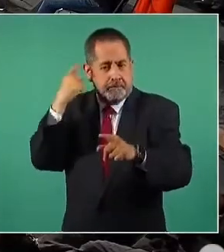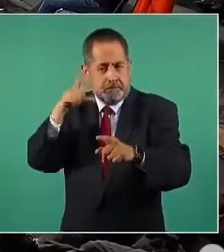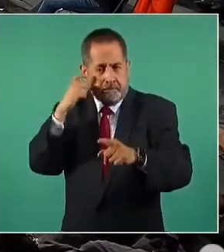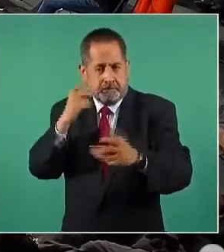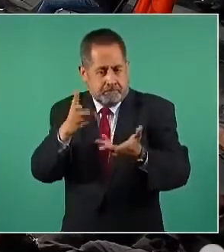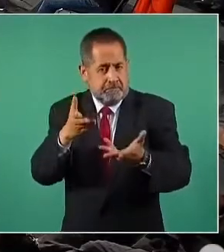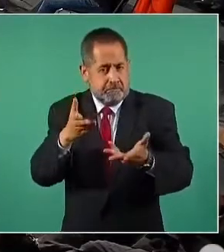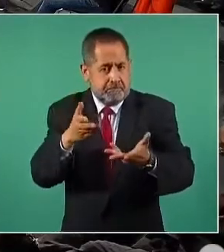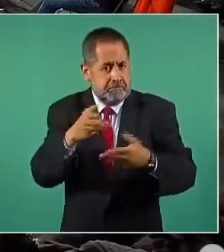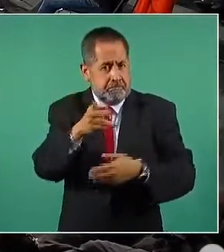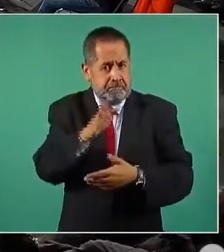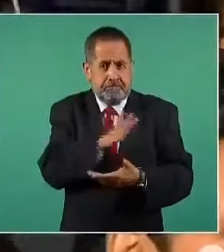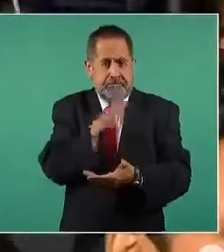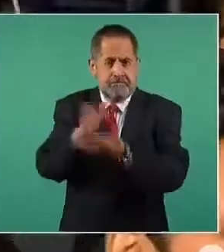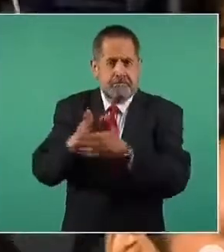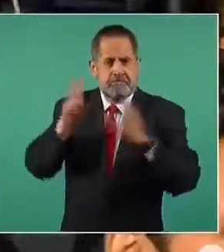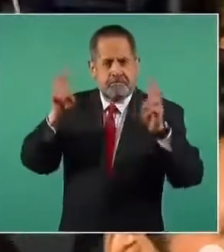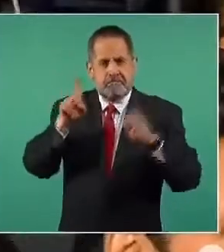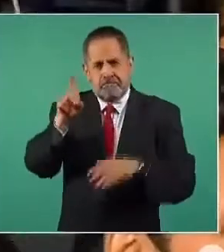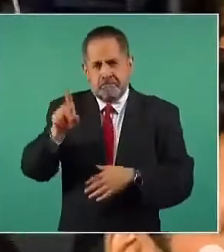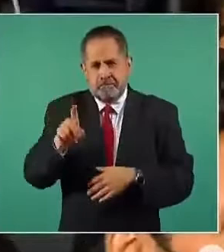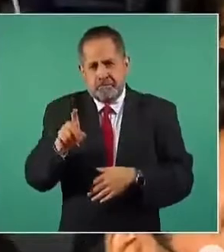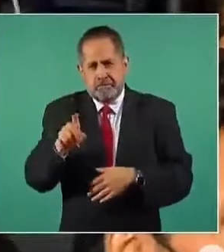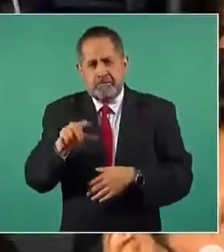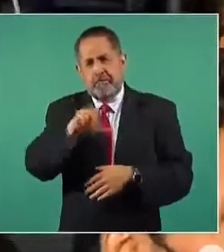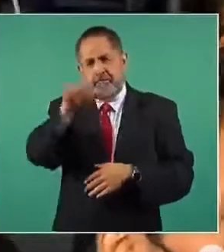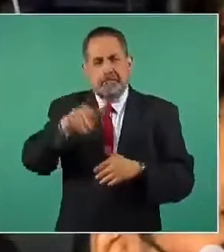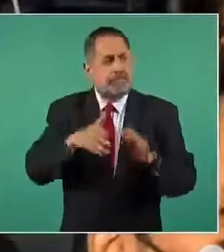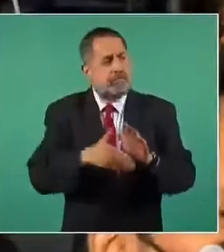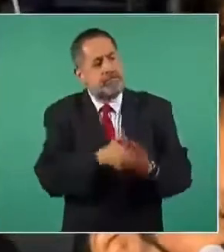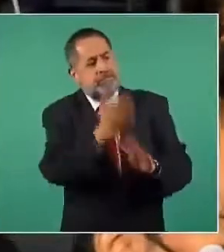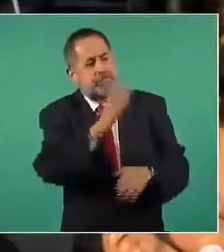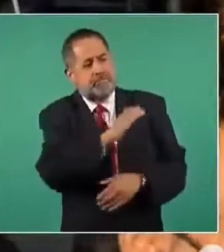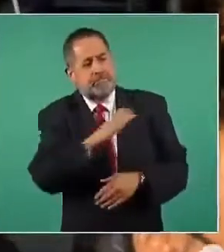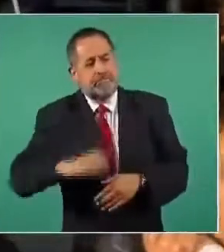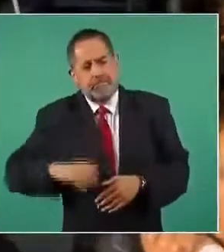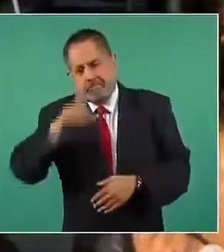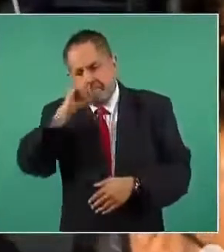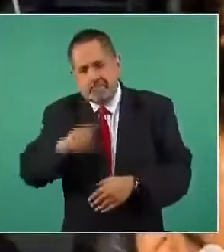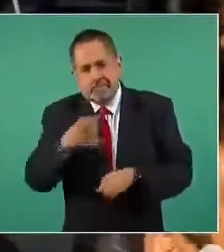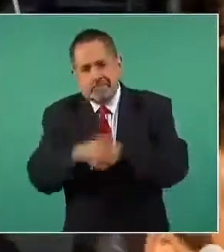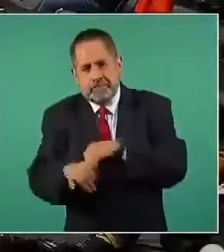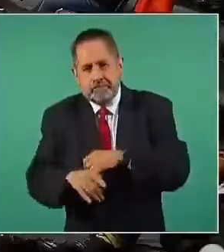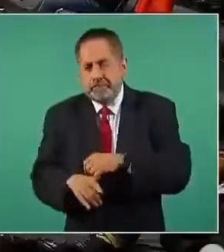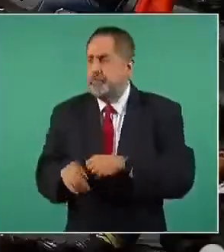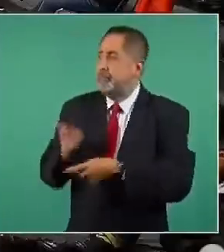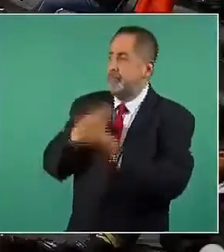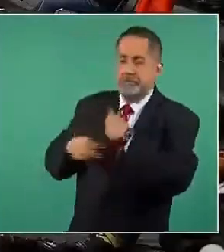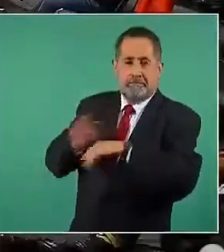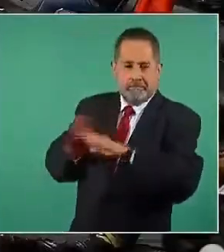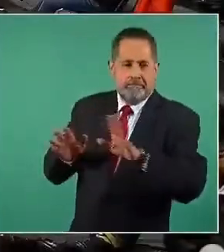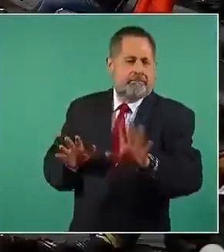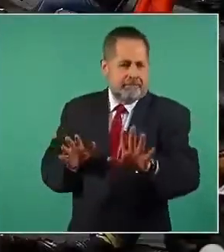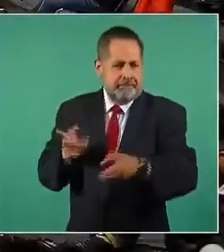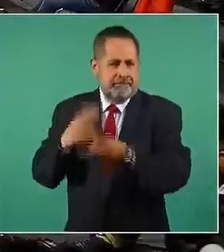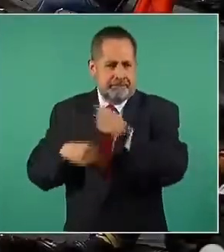nos comentó que iría a ver el tema del agua en Querétaro, nada más que se fue de candidato, pues ya no. Pero ya regresó. Ya regresó,